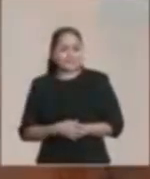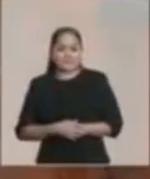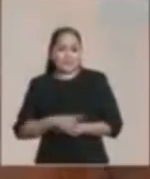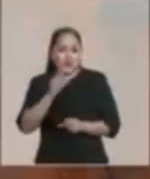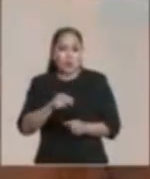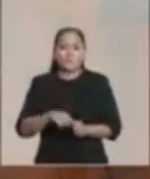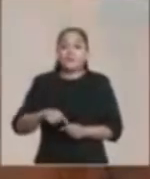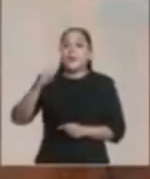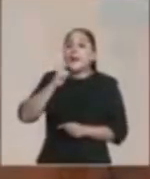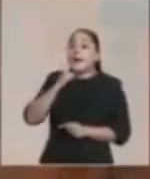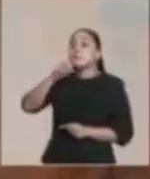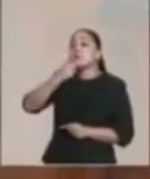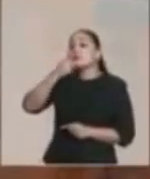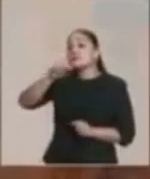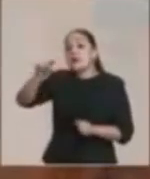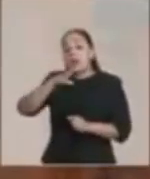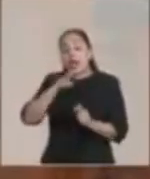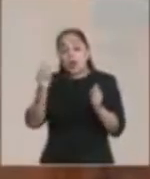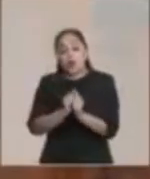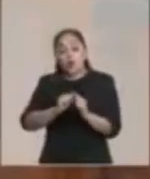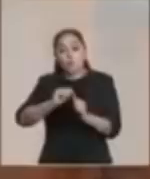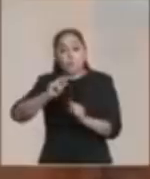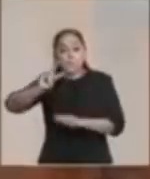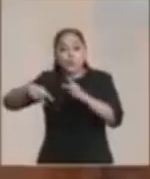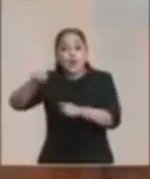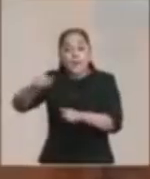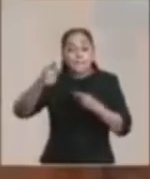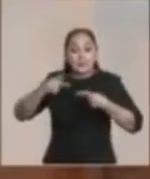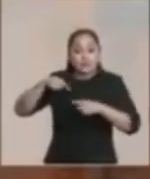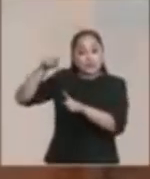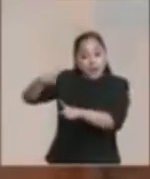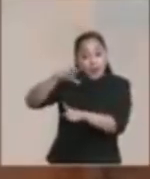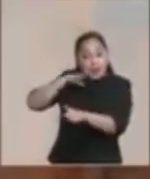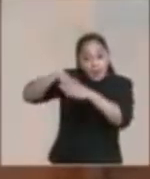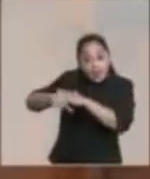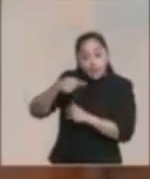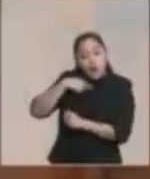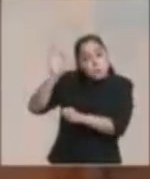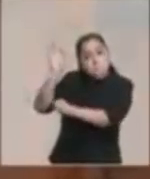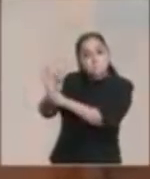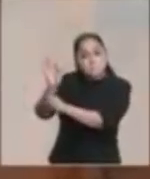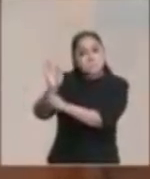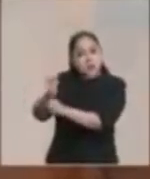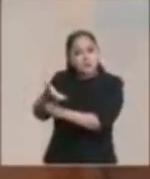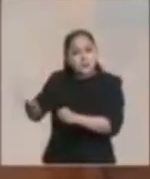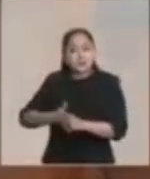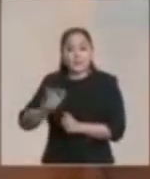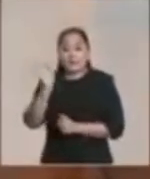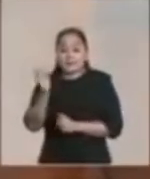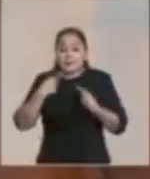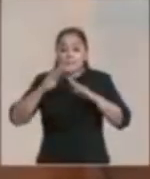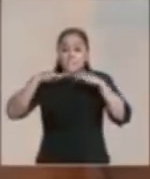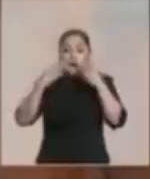a decirles que los iba a liberar a través de la amnistía. Yo fui a decirle a la gente que los iba a defender, porque por el crimen